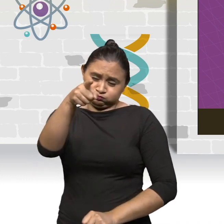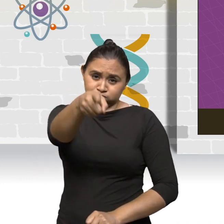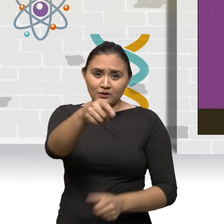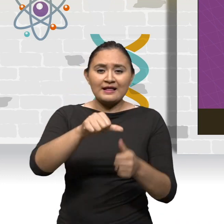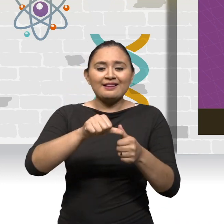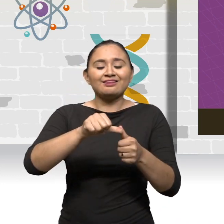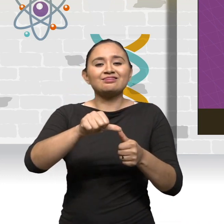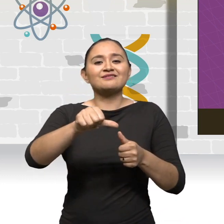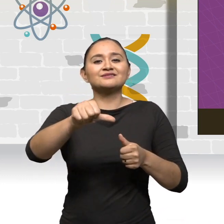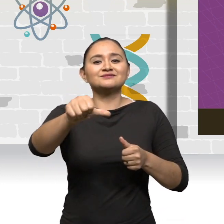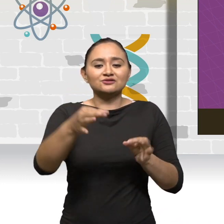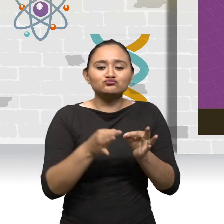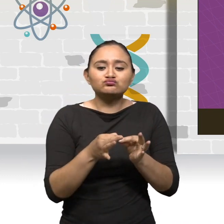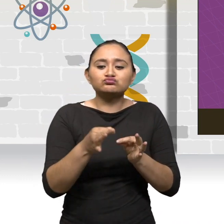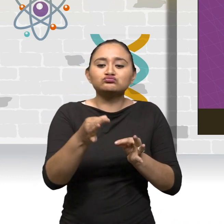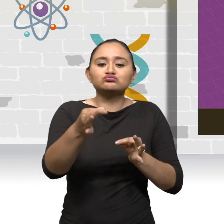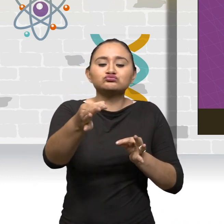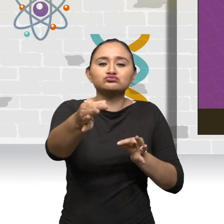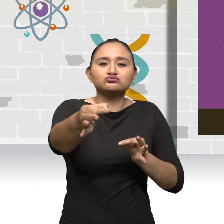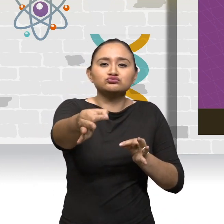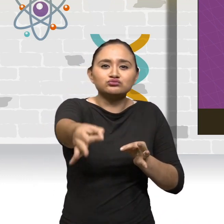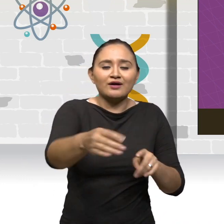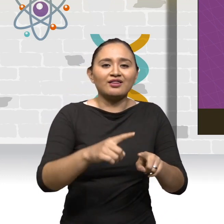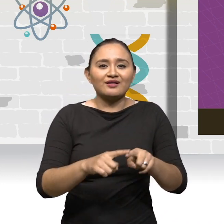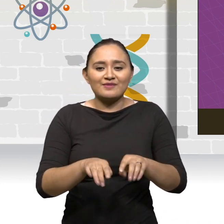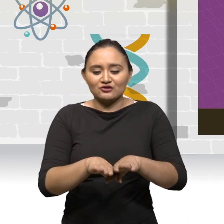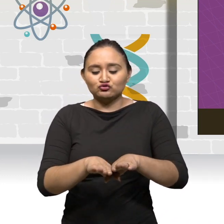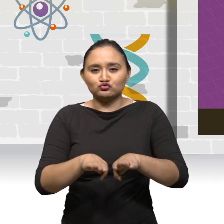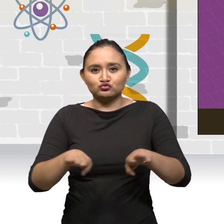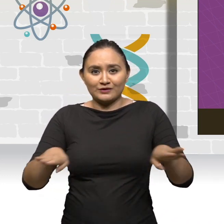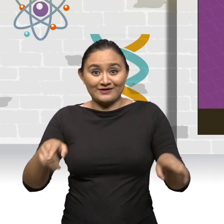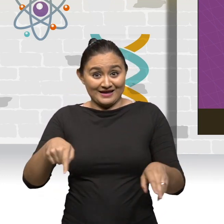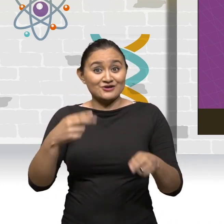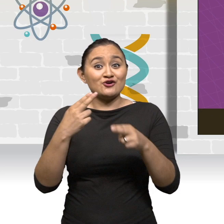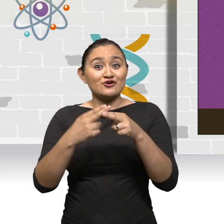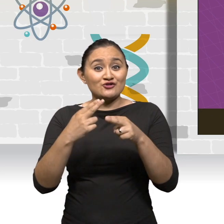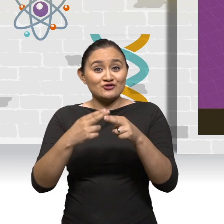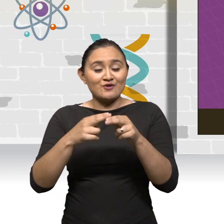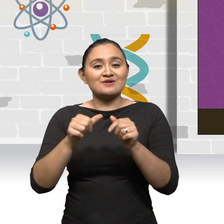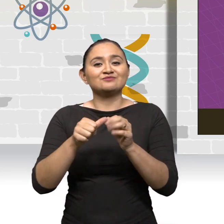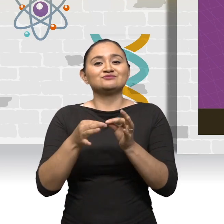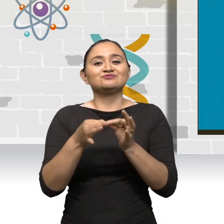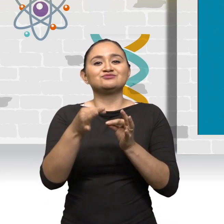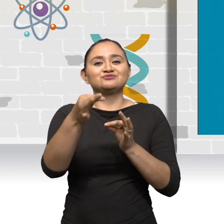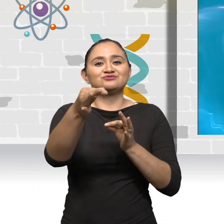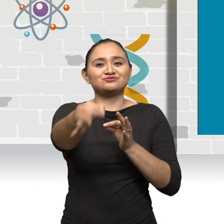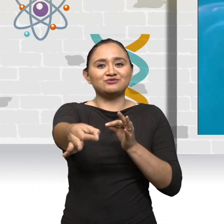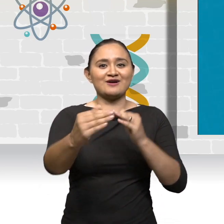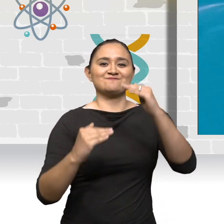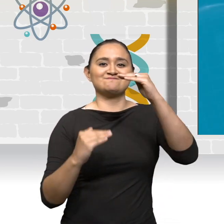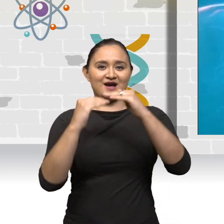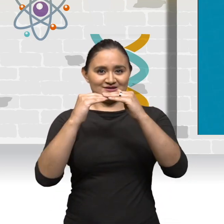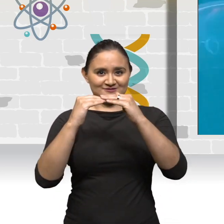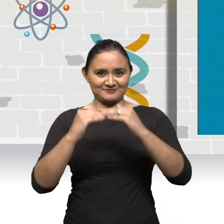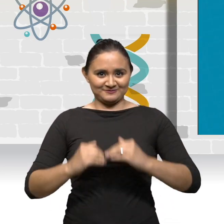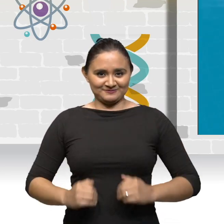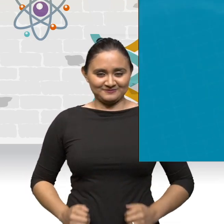proyectiles es la distancia que recorre el objeto a nivel del suelo. A esto le vamos a llamar alcance máximo.